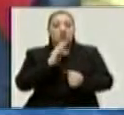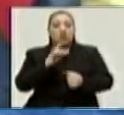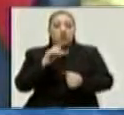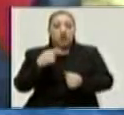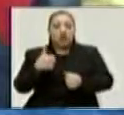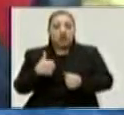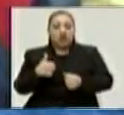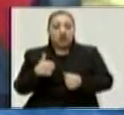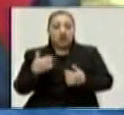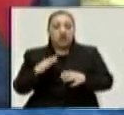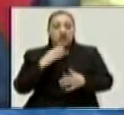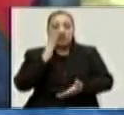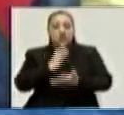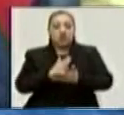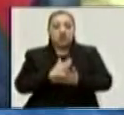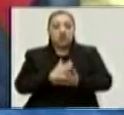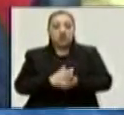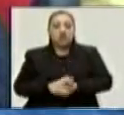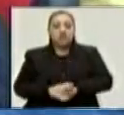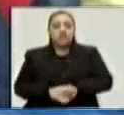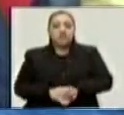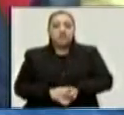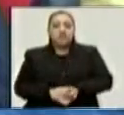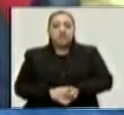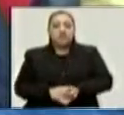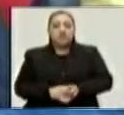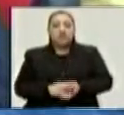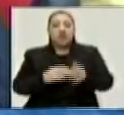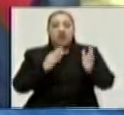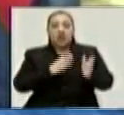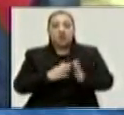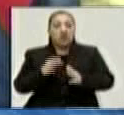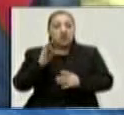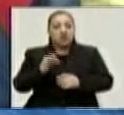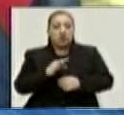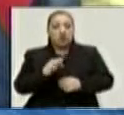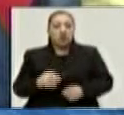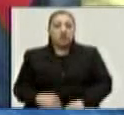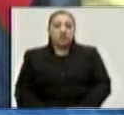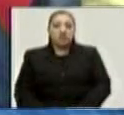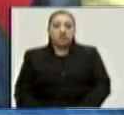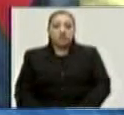Burga ha sido sancionado adecuada o inadecuadamente.